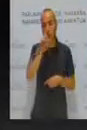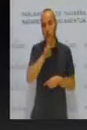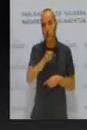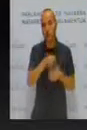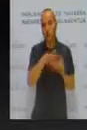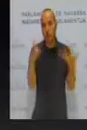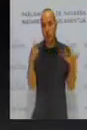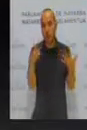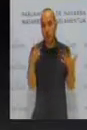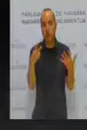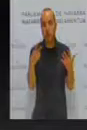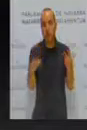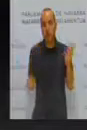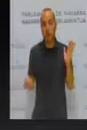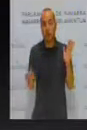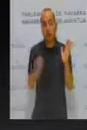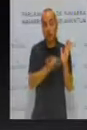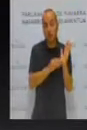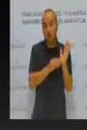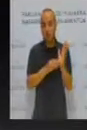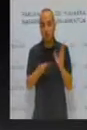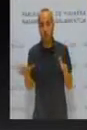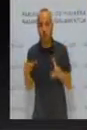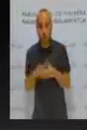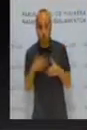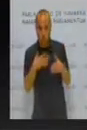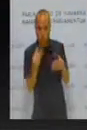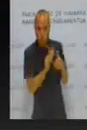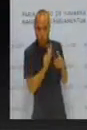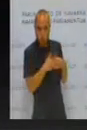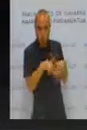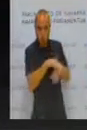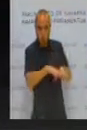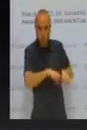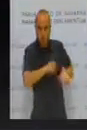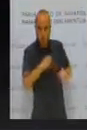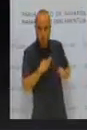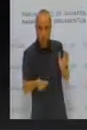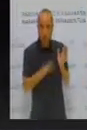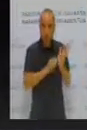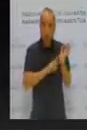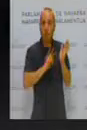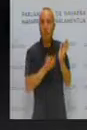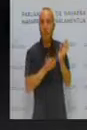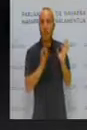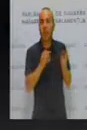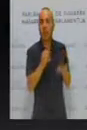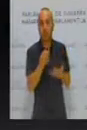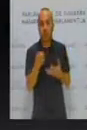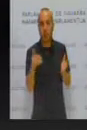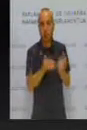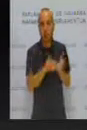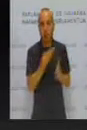Se incorpora por parte de los grupos que sustentan al Gobierno una enmienda de 600.000 euros, con el